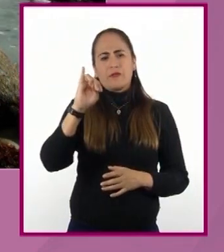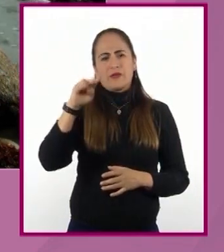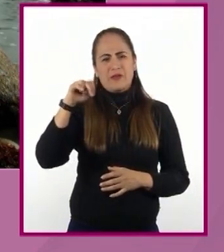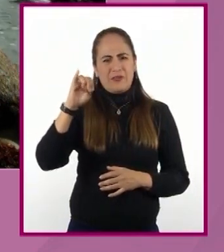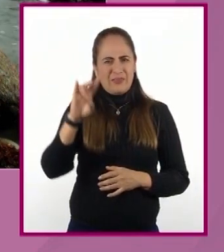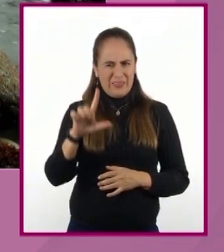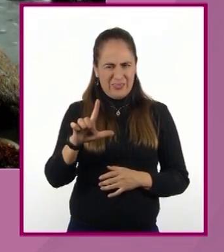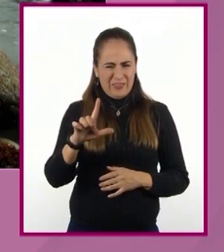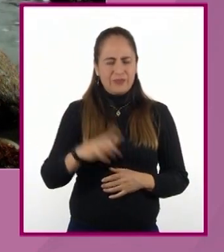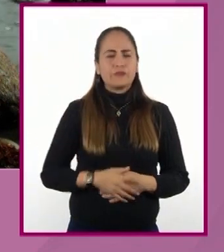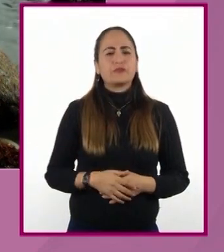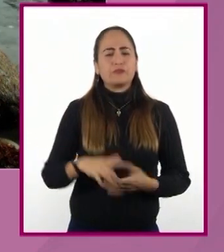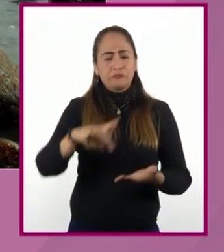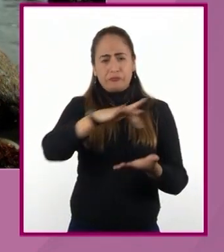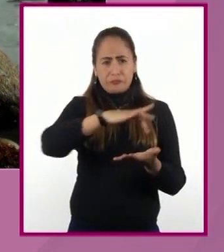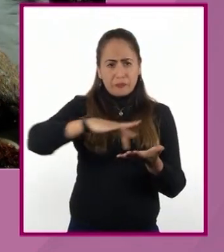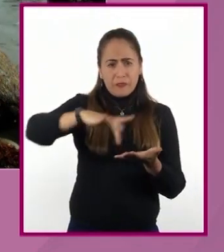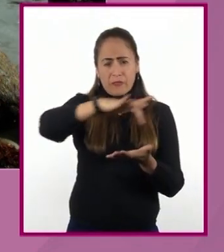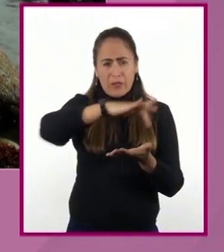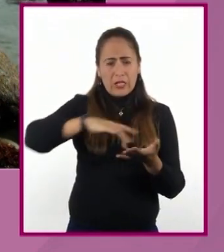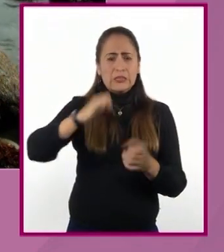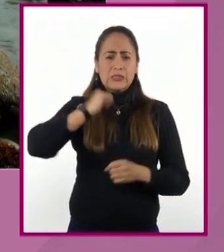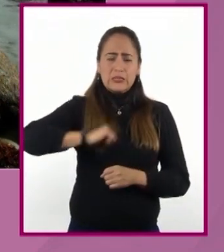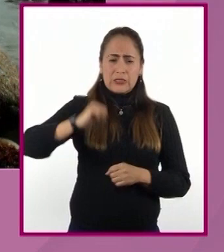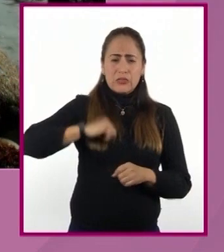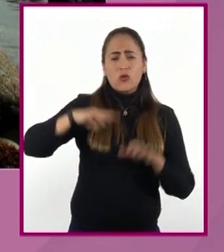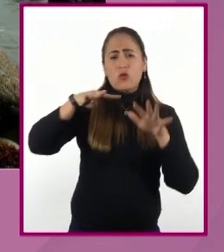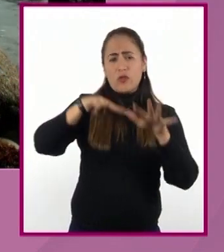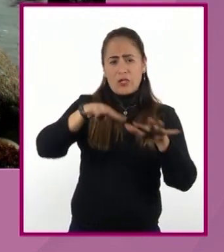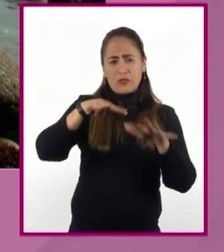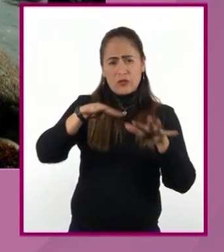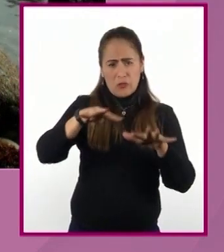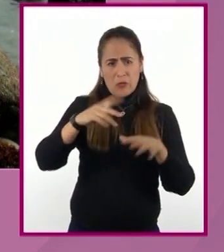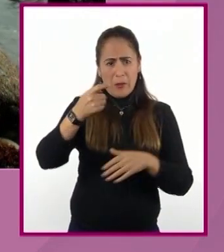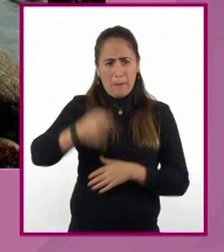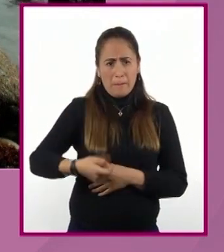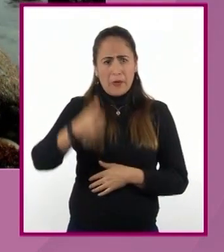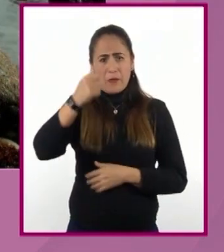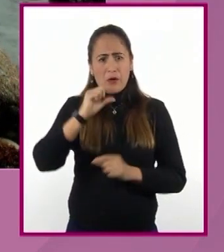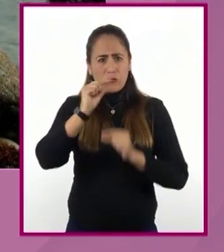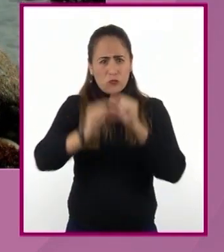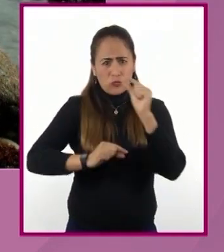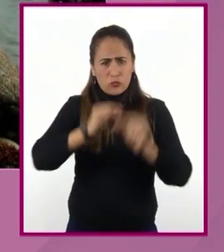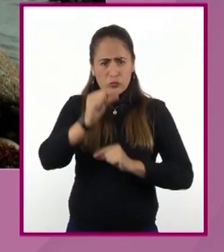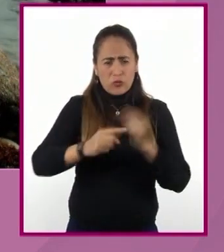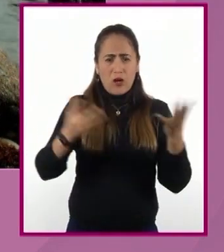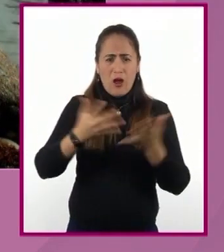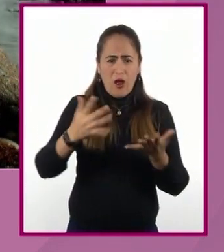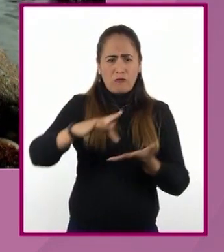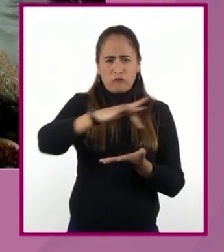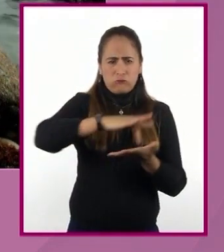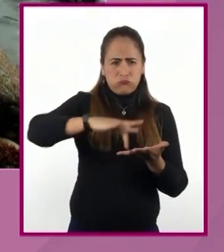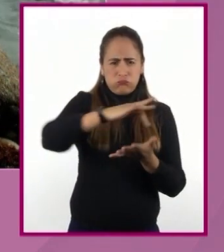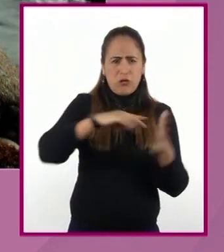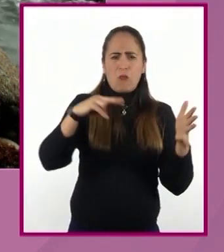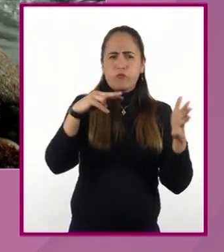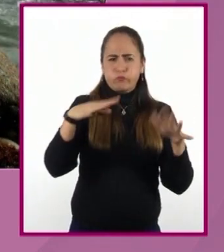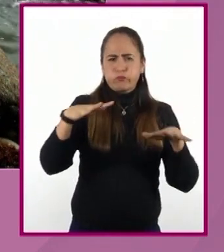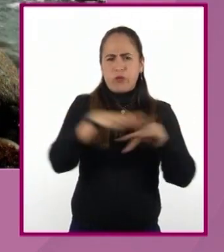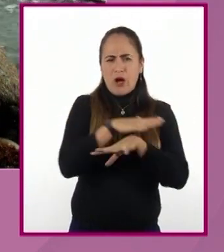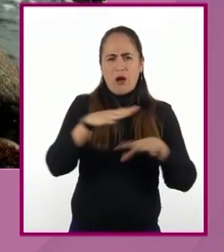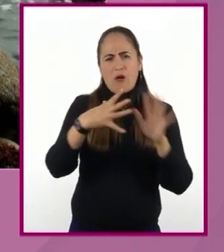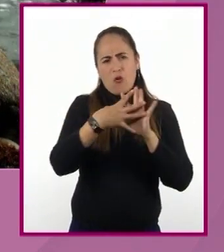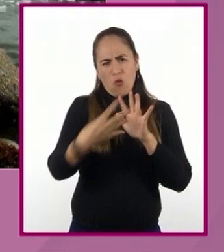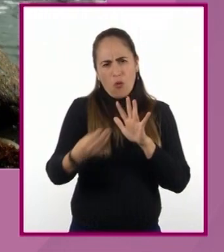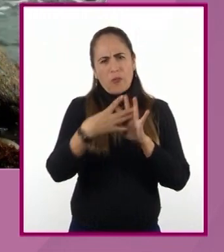tocadiscos. Durante el inicio del siglo XIX se introdujeron los primeros pasos en grabación y reproducción electromagnética, la cual se